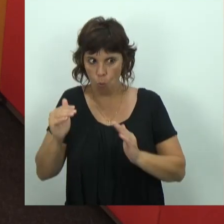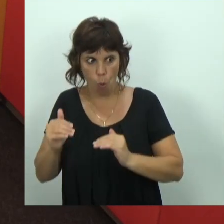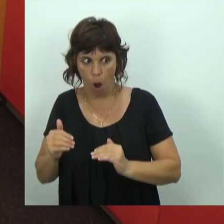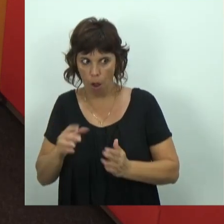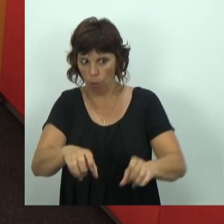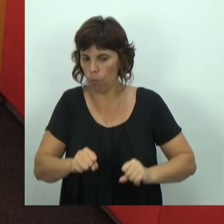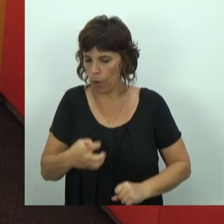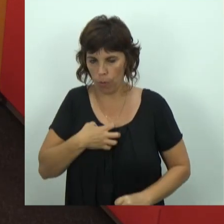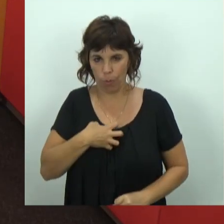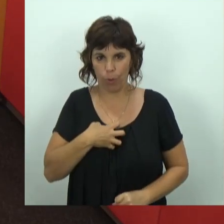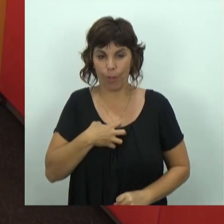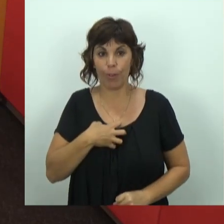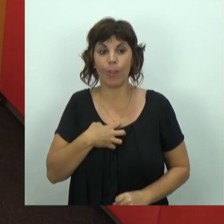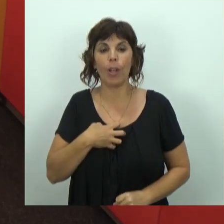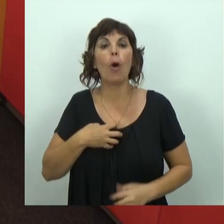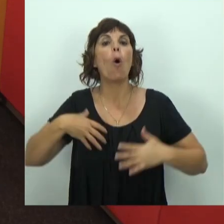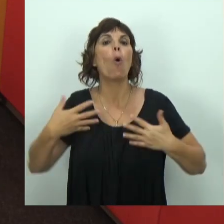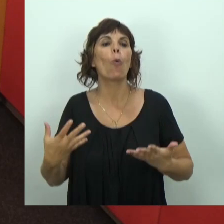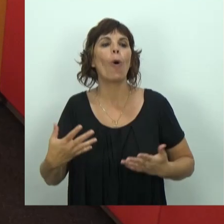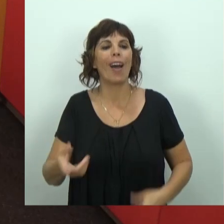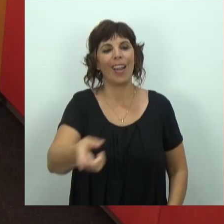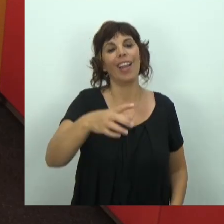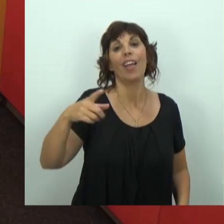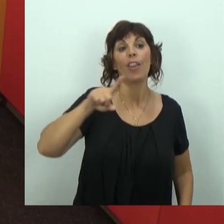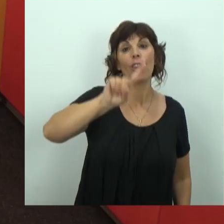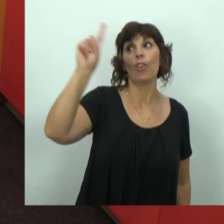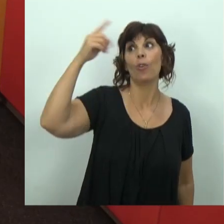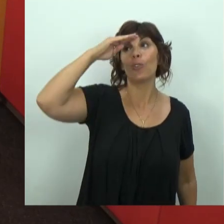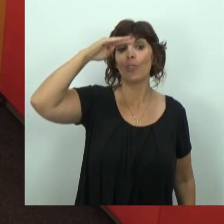esa relación que Dios el Padre quiere tener con nosotros.